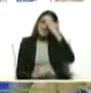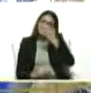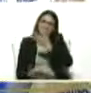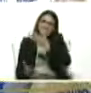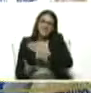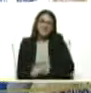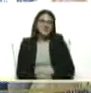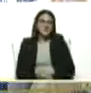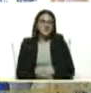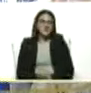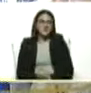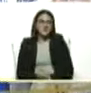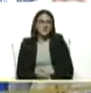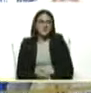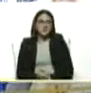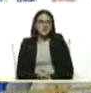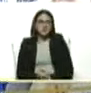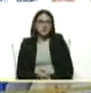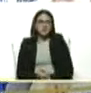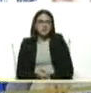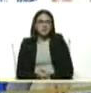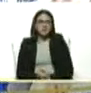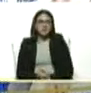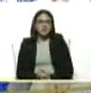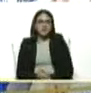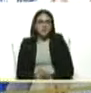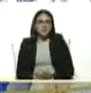su magna investidura.